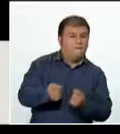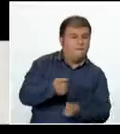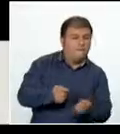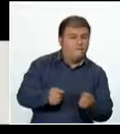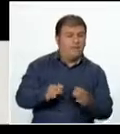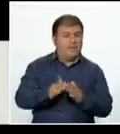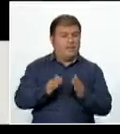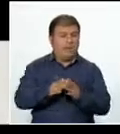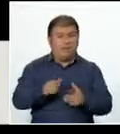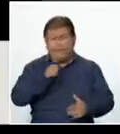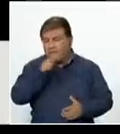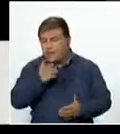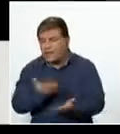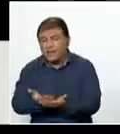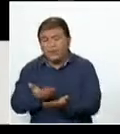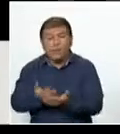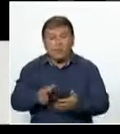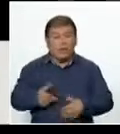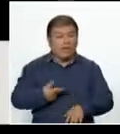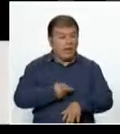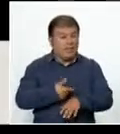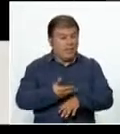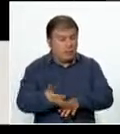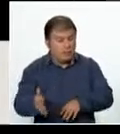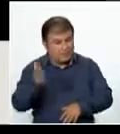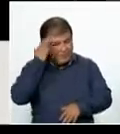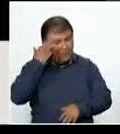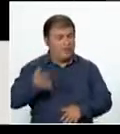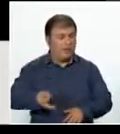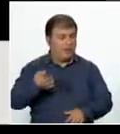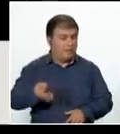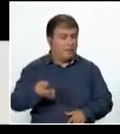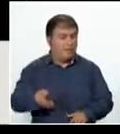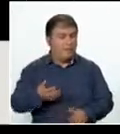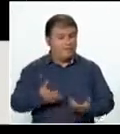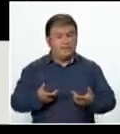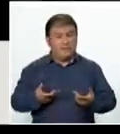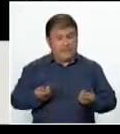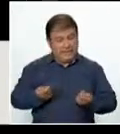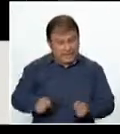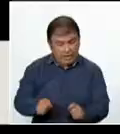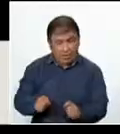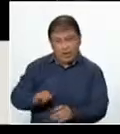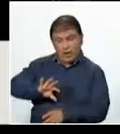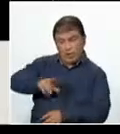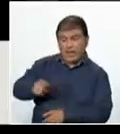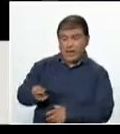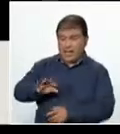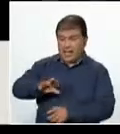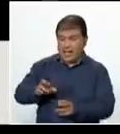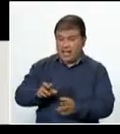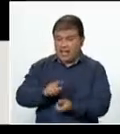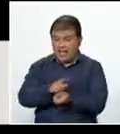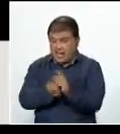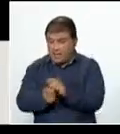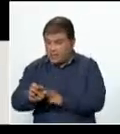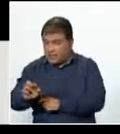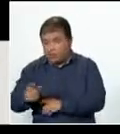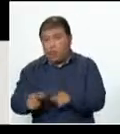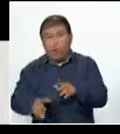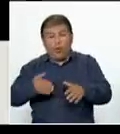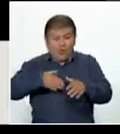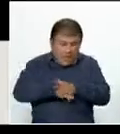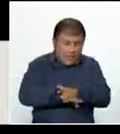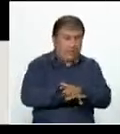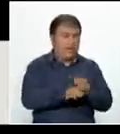claro, todavía todo eso falta confirmar y cuando pase el tiempo sabremos, si en efecto, intentaban asaltar a cambistas, intentaban también ingresar a robar a una